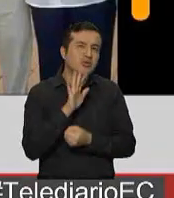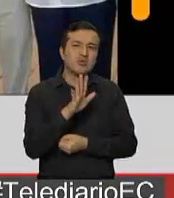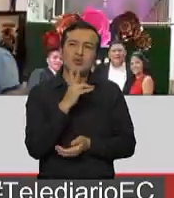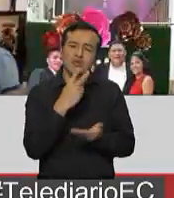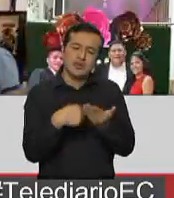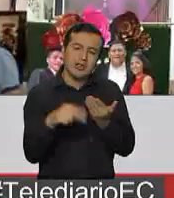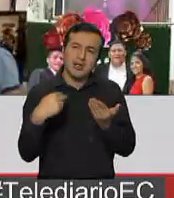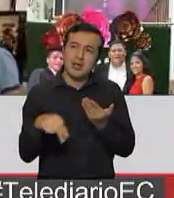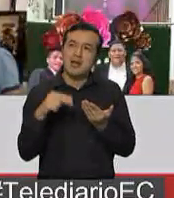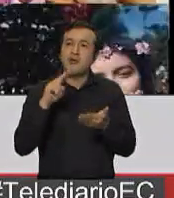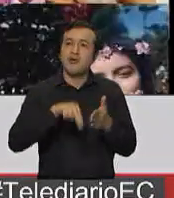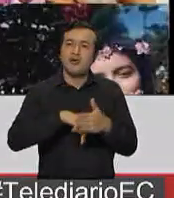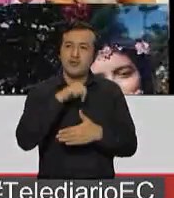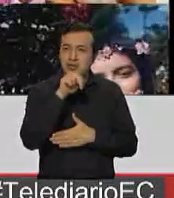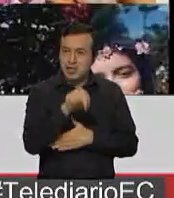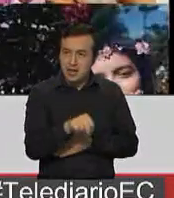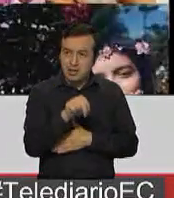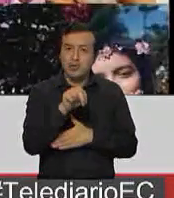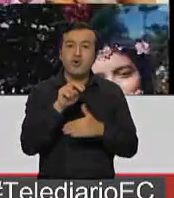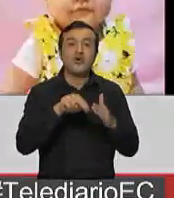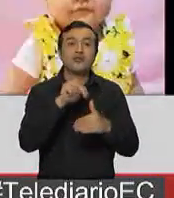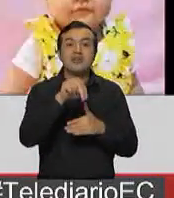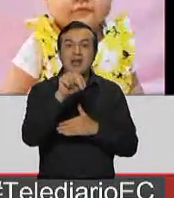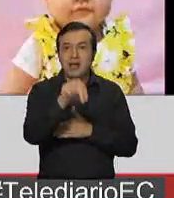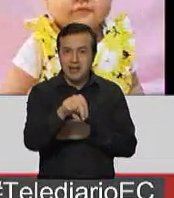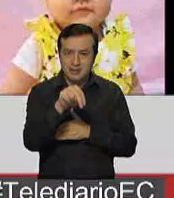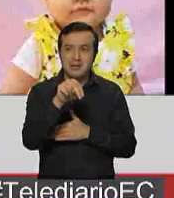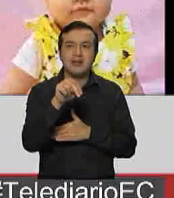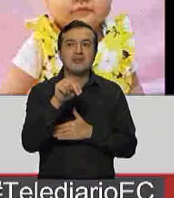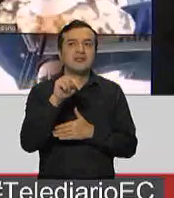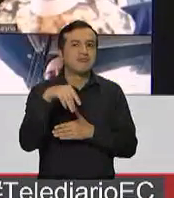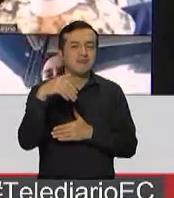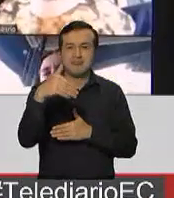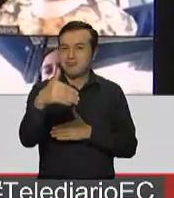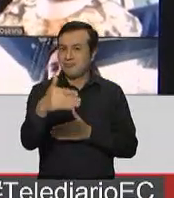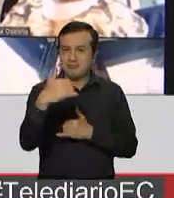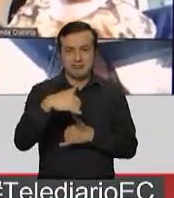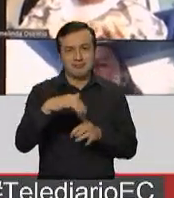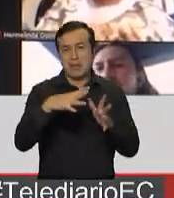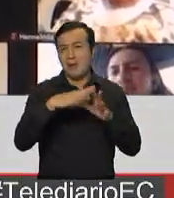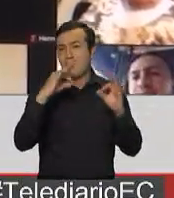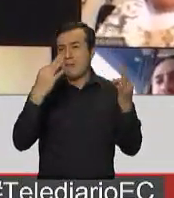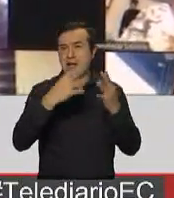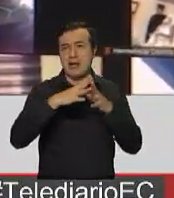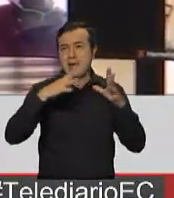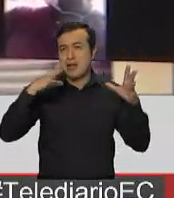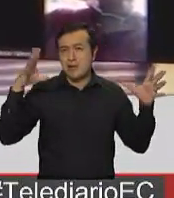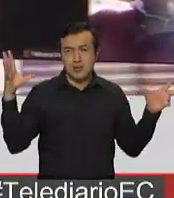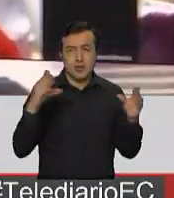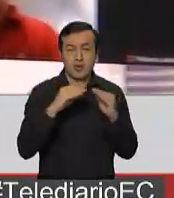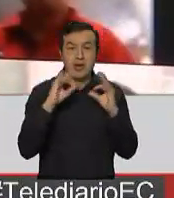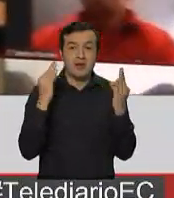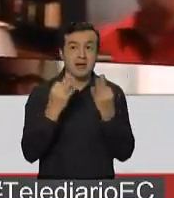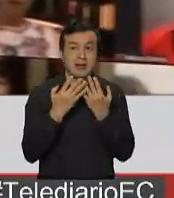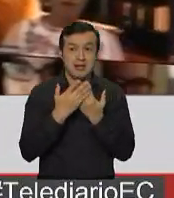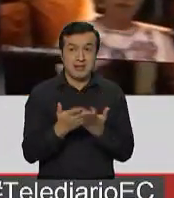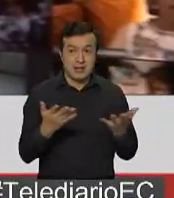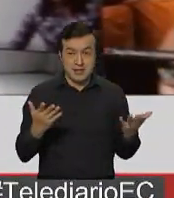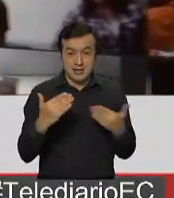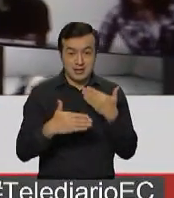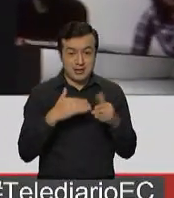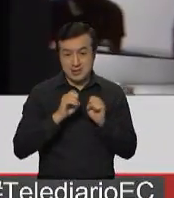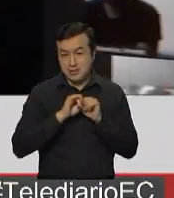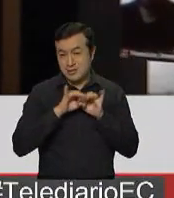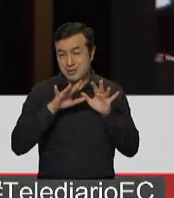hijos, nietos, bisnietos, tataranietos y toda la familia política que a partir de ella